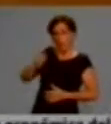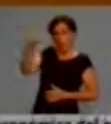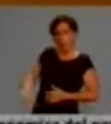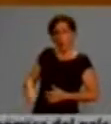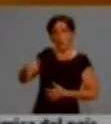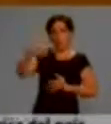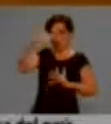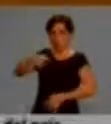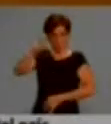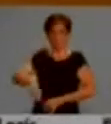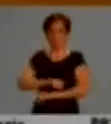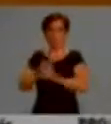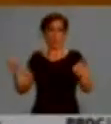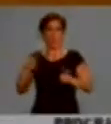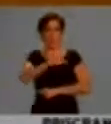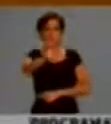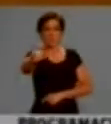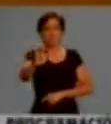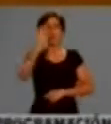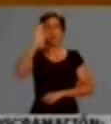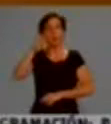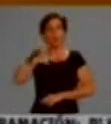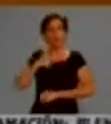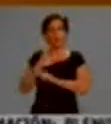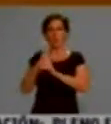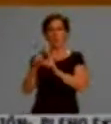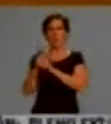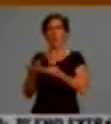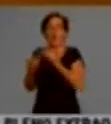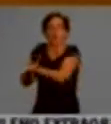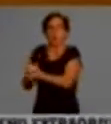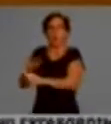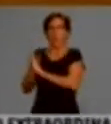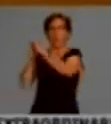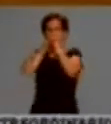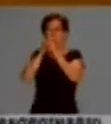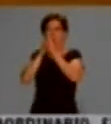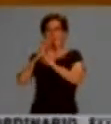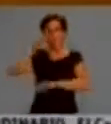inocente, pero no el delito de encubrir a un presunto culpable.